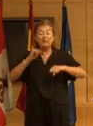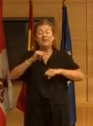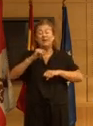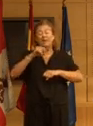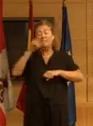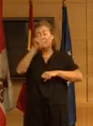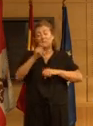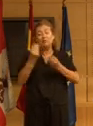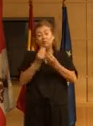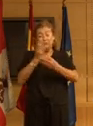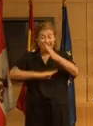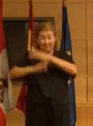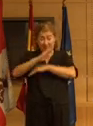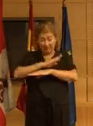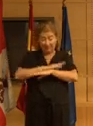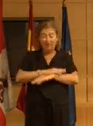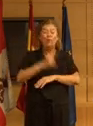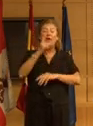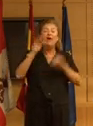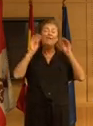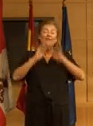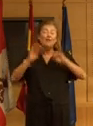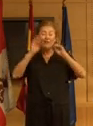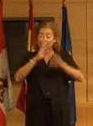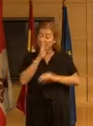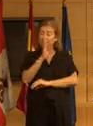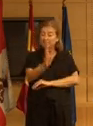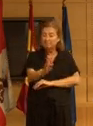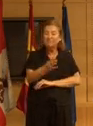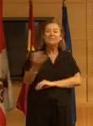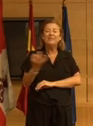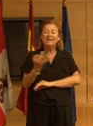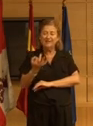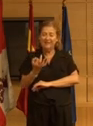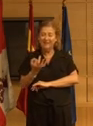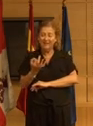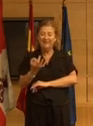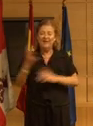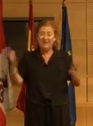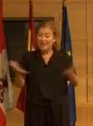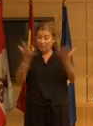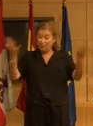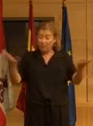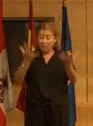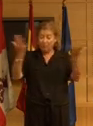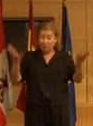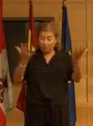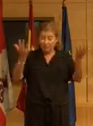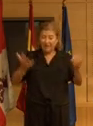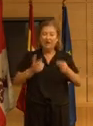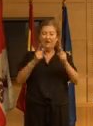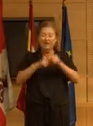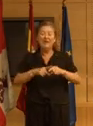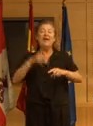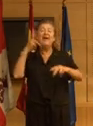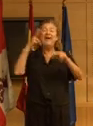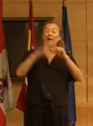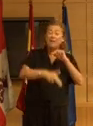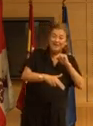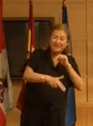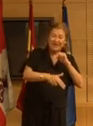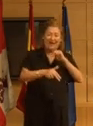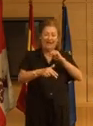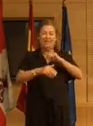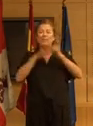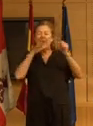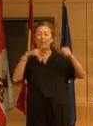con discapacidad. Una formación dirigida a impulsar, a fomentar la implantación y